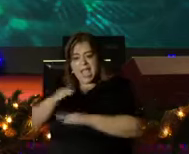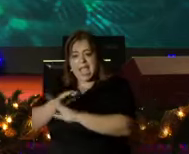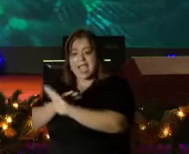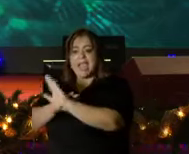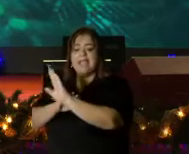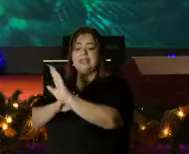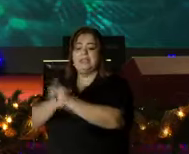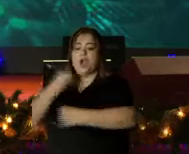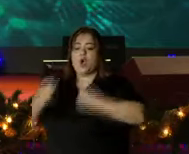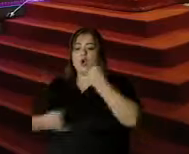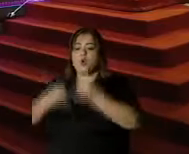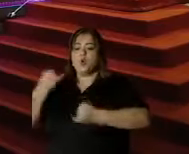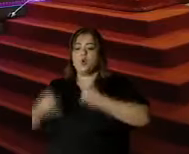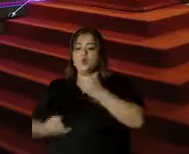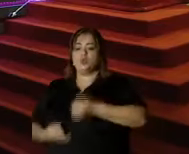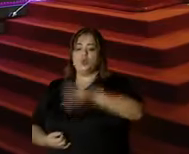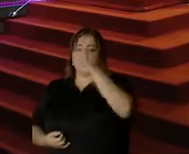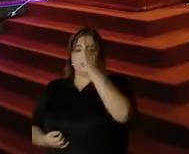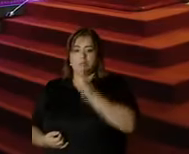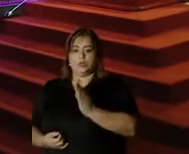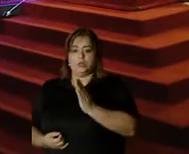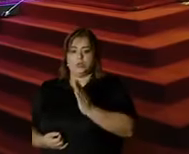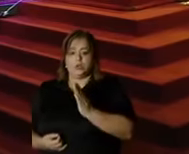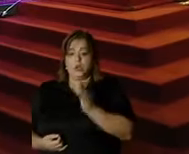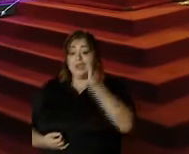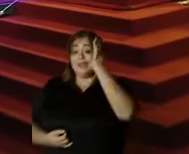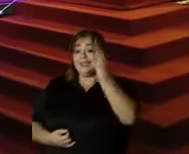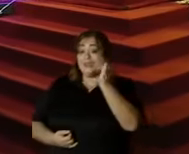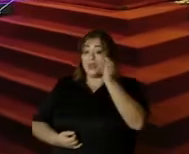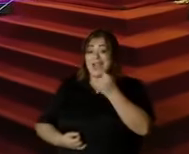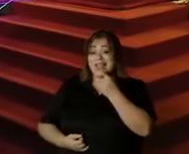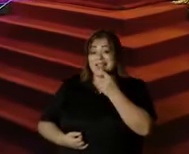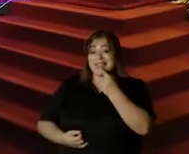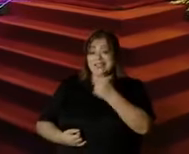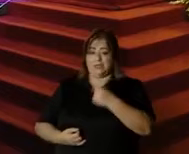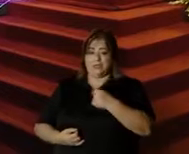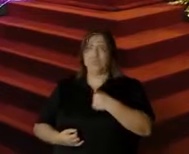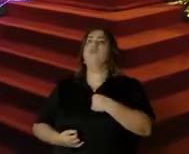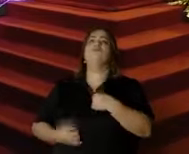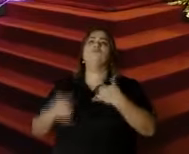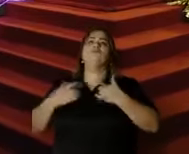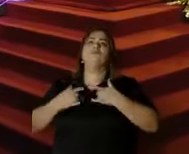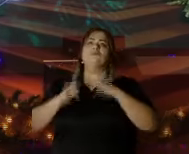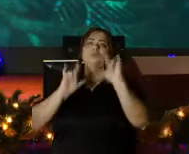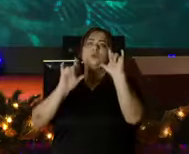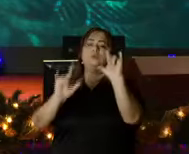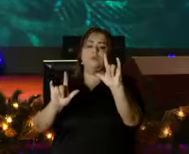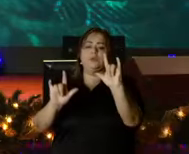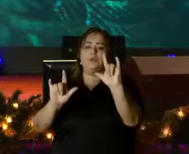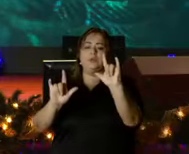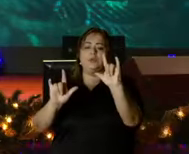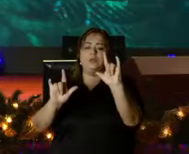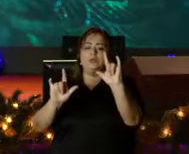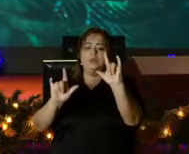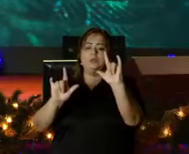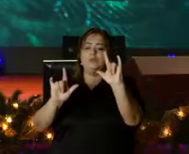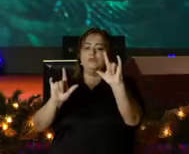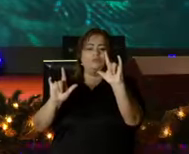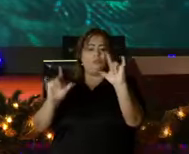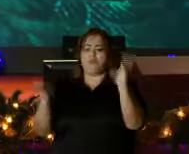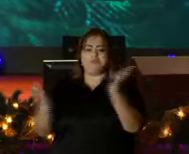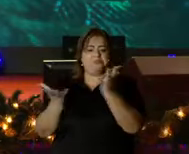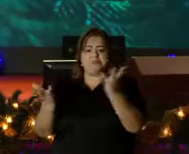de tu Señor. Por eso, si algo hay que decir, que digan de mí: Jesús, que yo te amo. Yo no deseo nada más que puedan